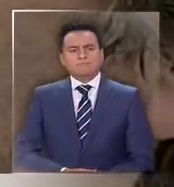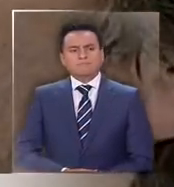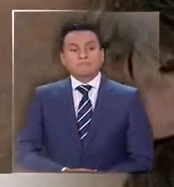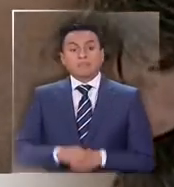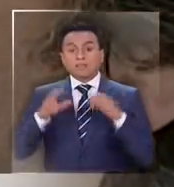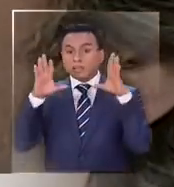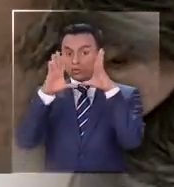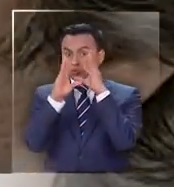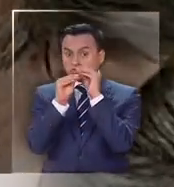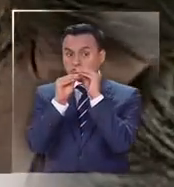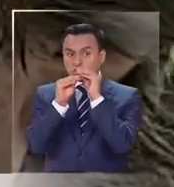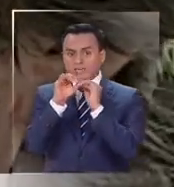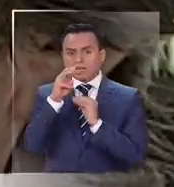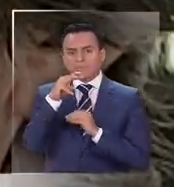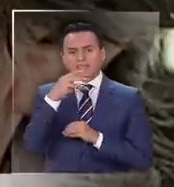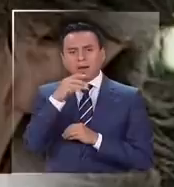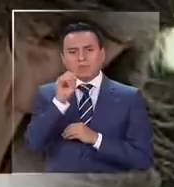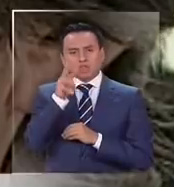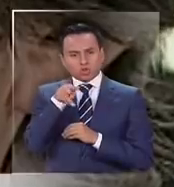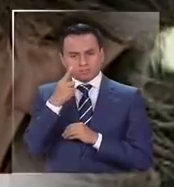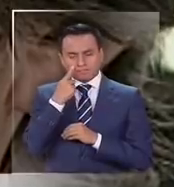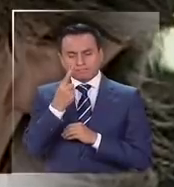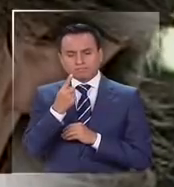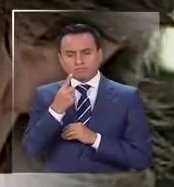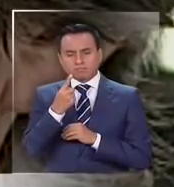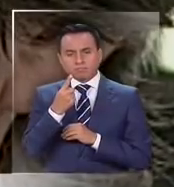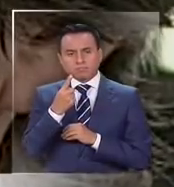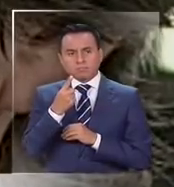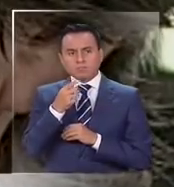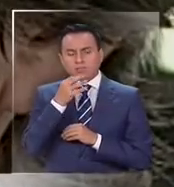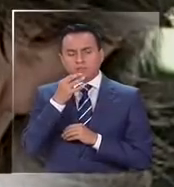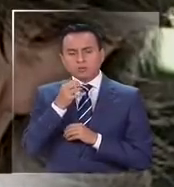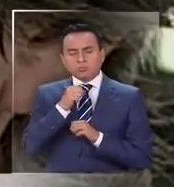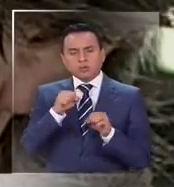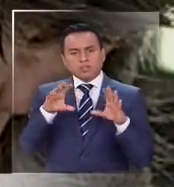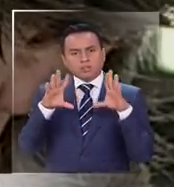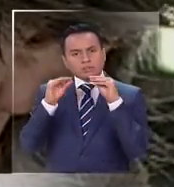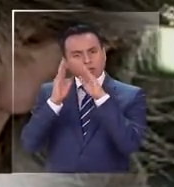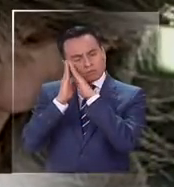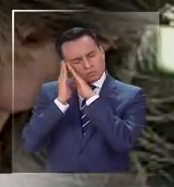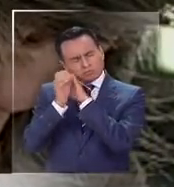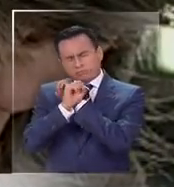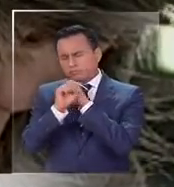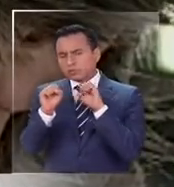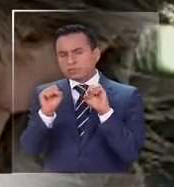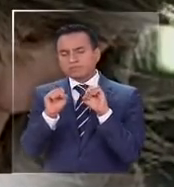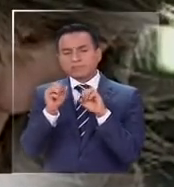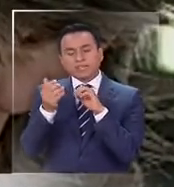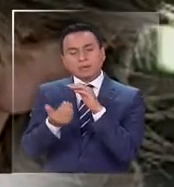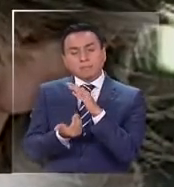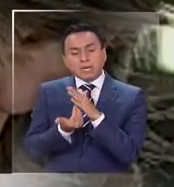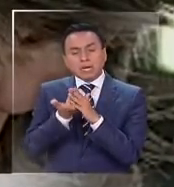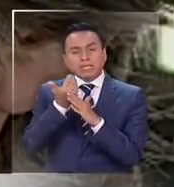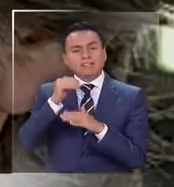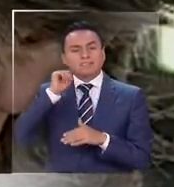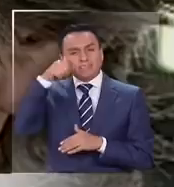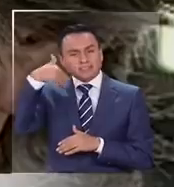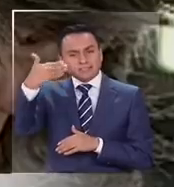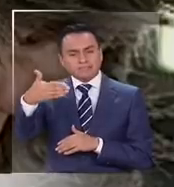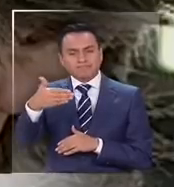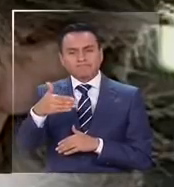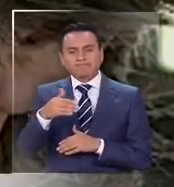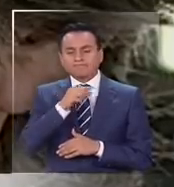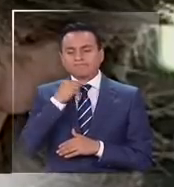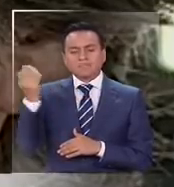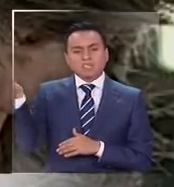Esa noche, James Hamilton no habría podido conciliar el sueño. A la mañana siguiente, el